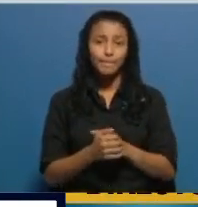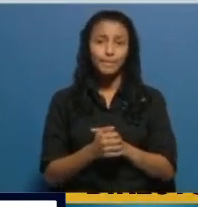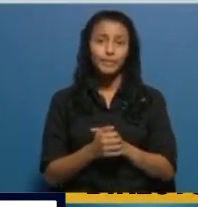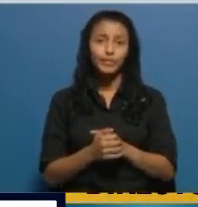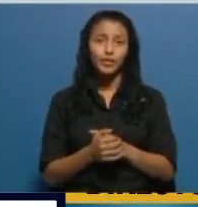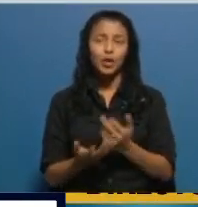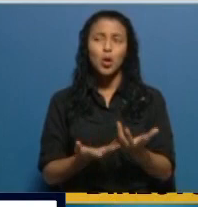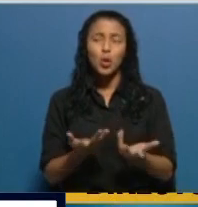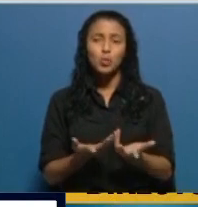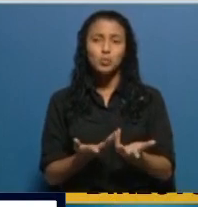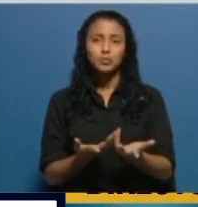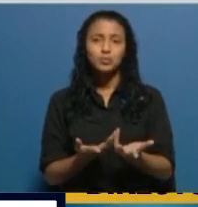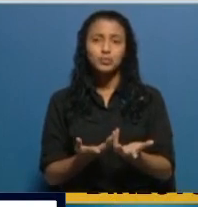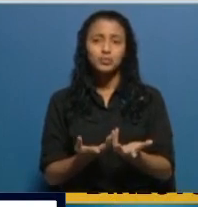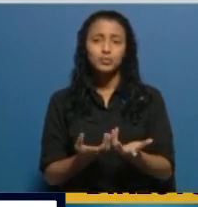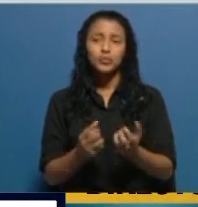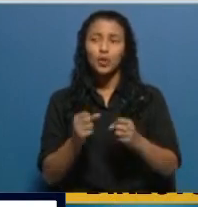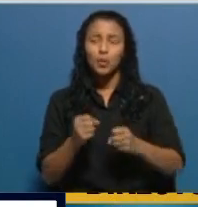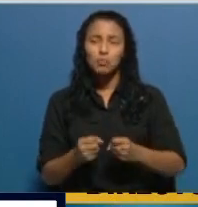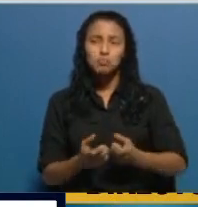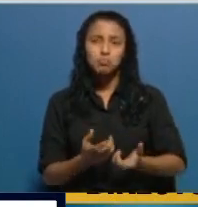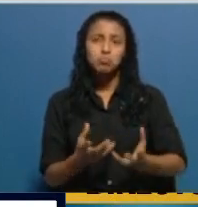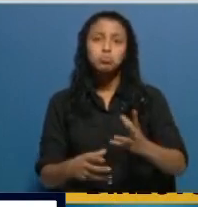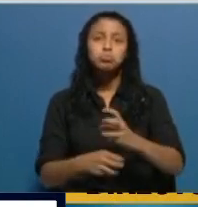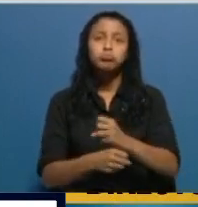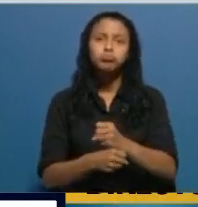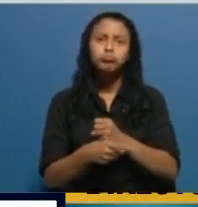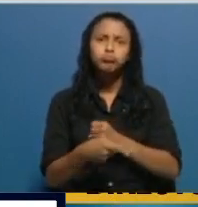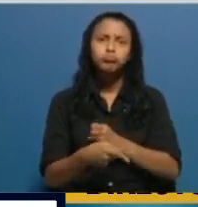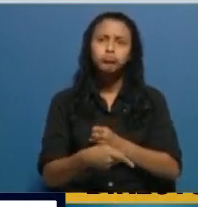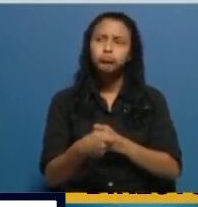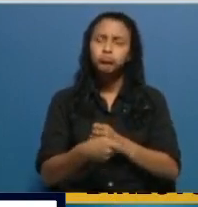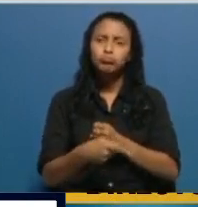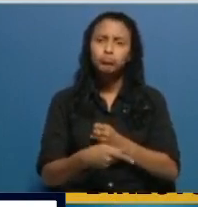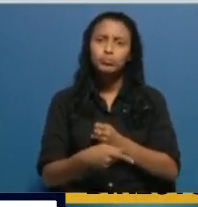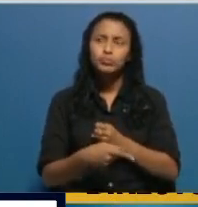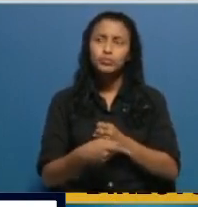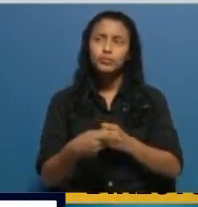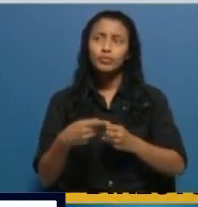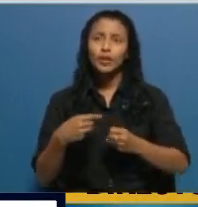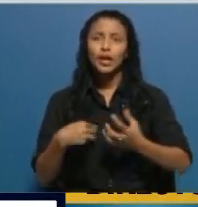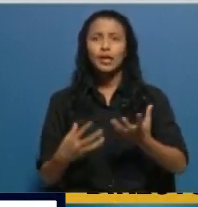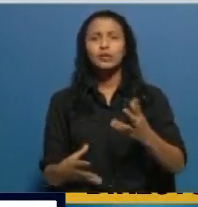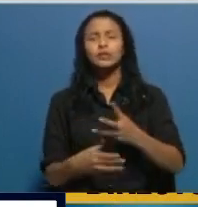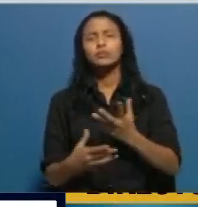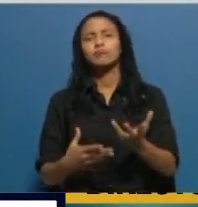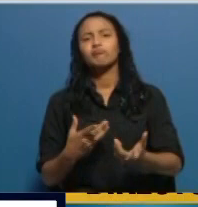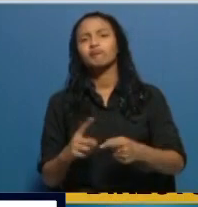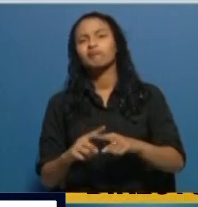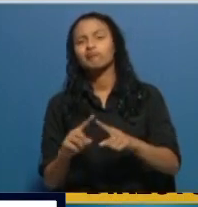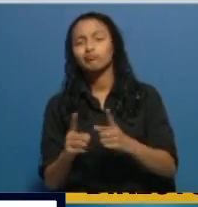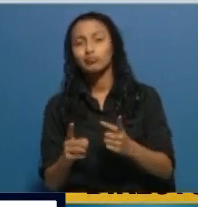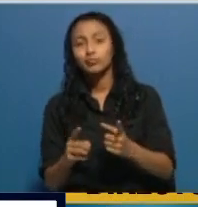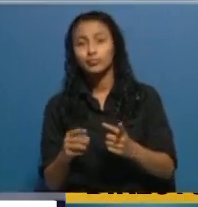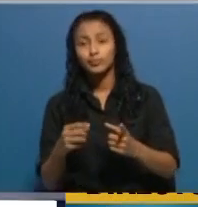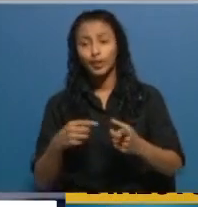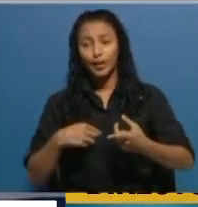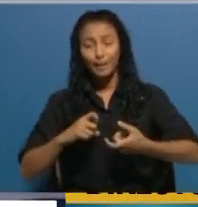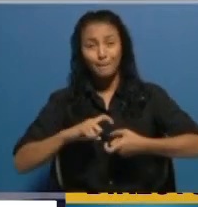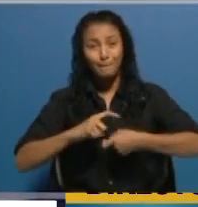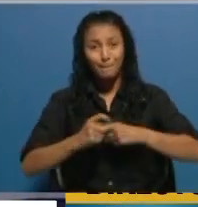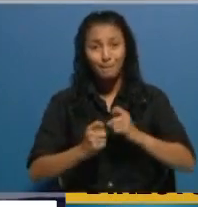propósito de someter la voluntad de este órgano a requerimientos determinados la crisis de institucionalidad